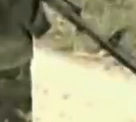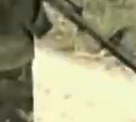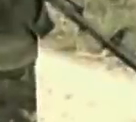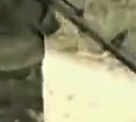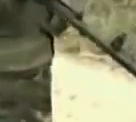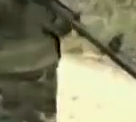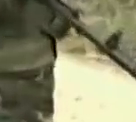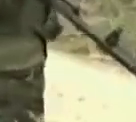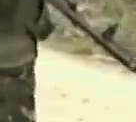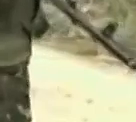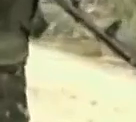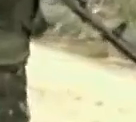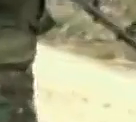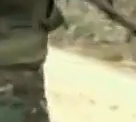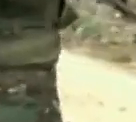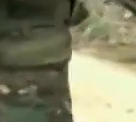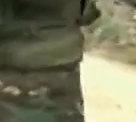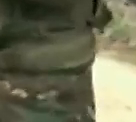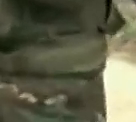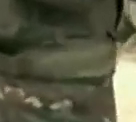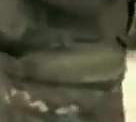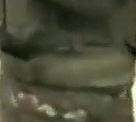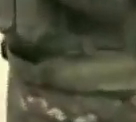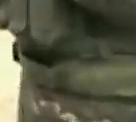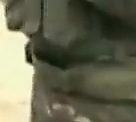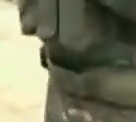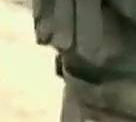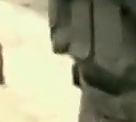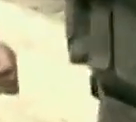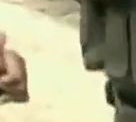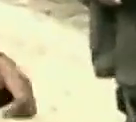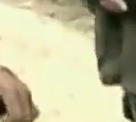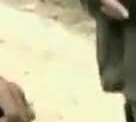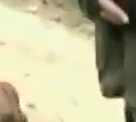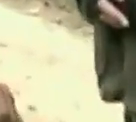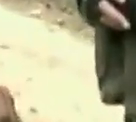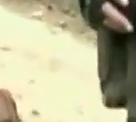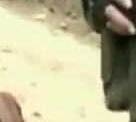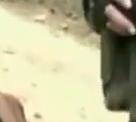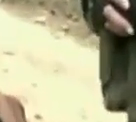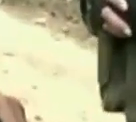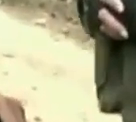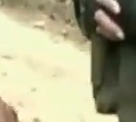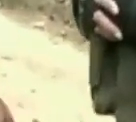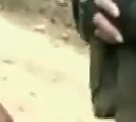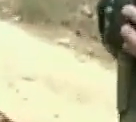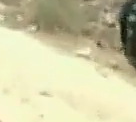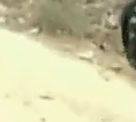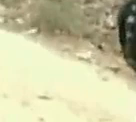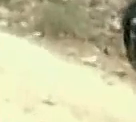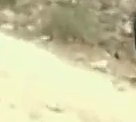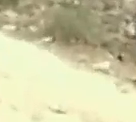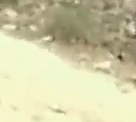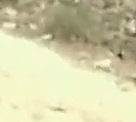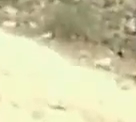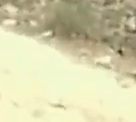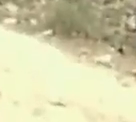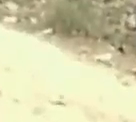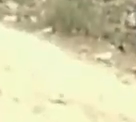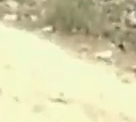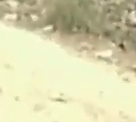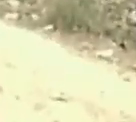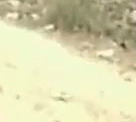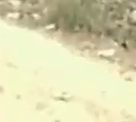a perturbar tus sueños. Cuando tu sueño despiértate, amor querido, para que oigas